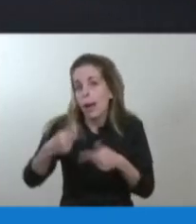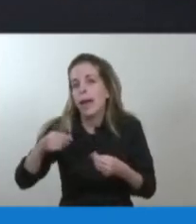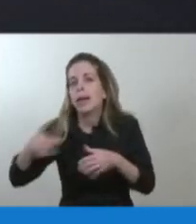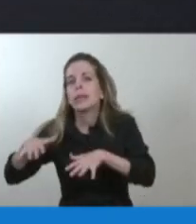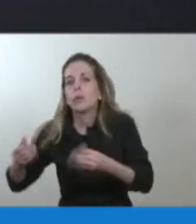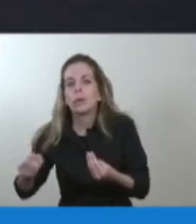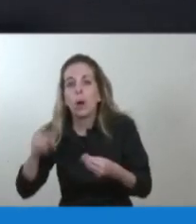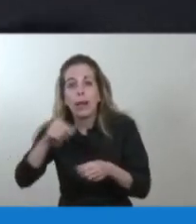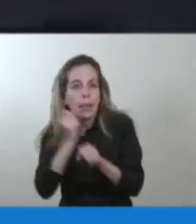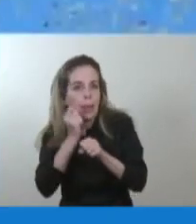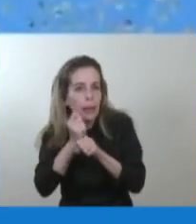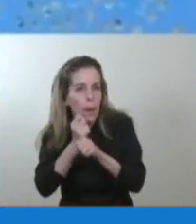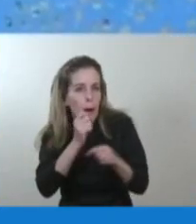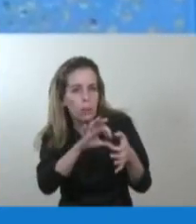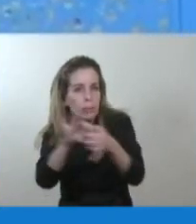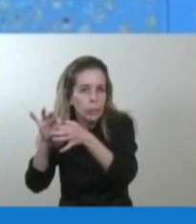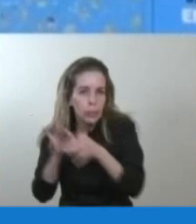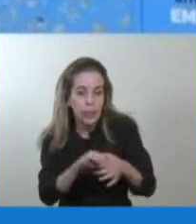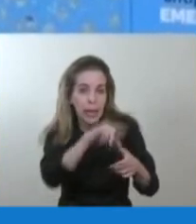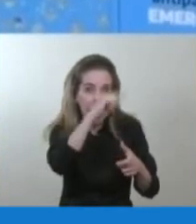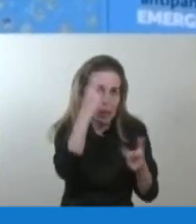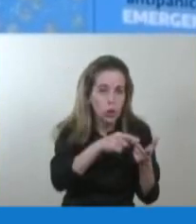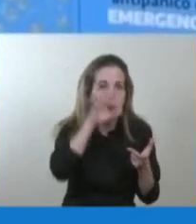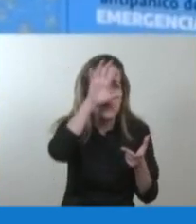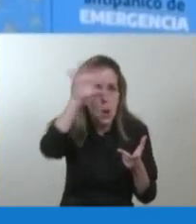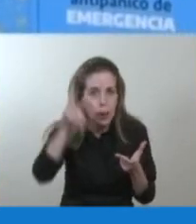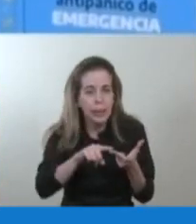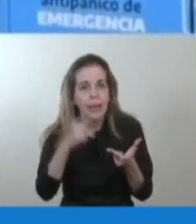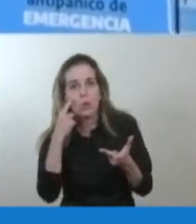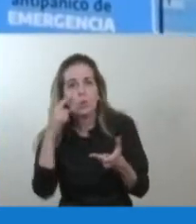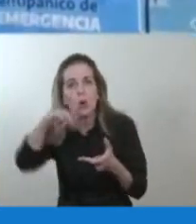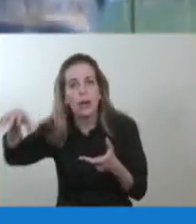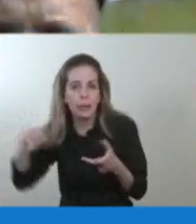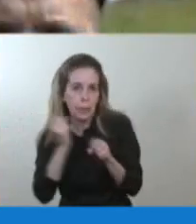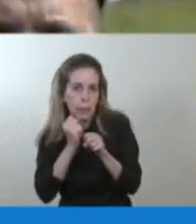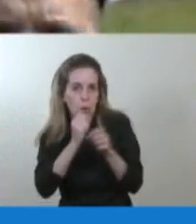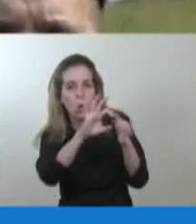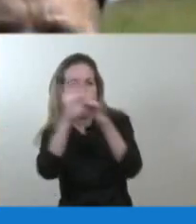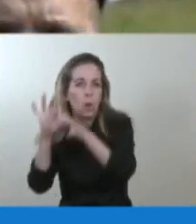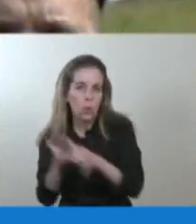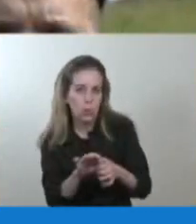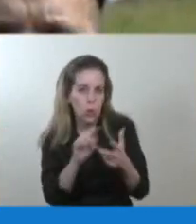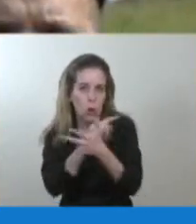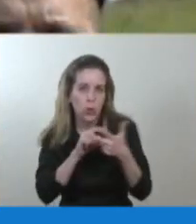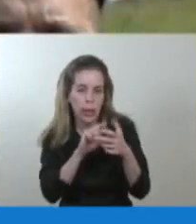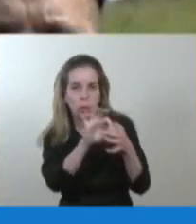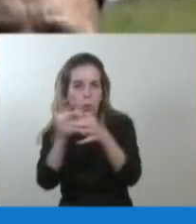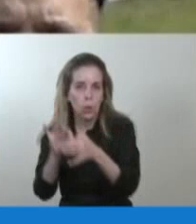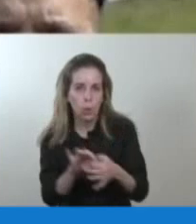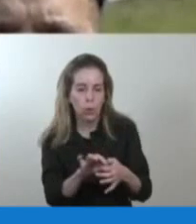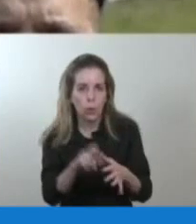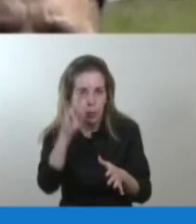la coordinación entre nación provincia y los municipios y